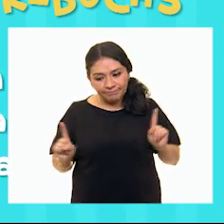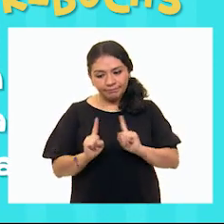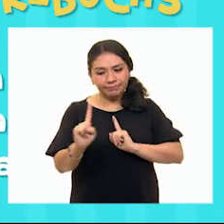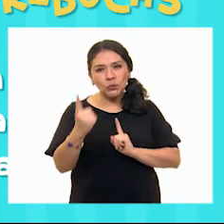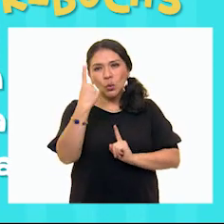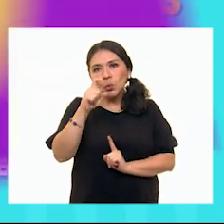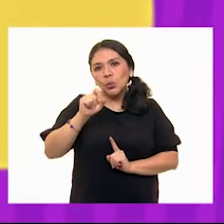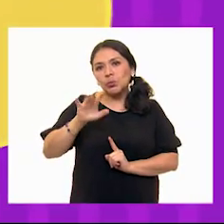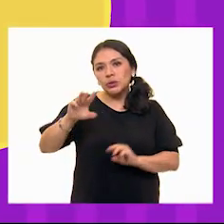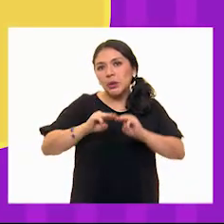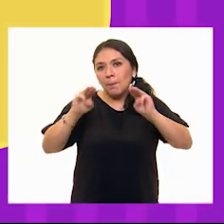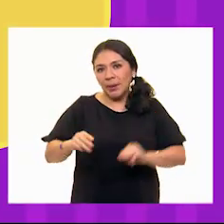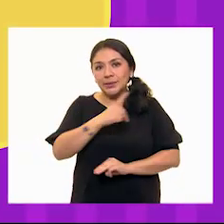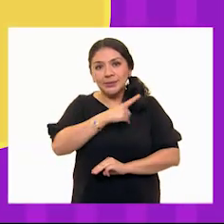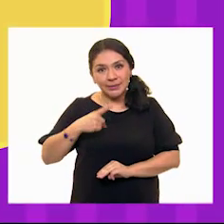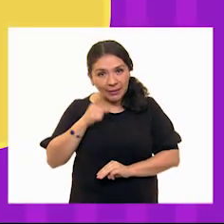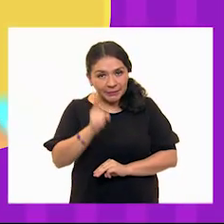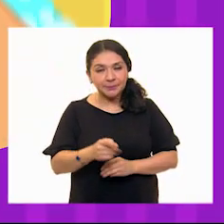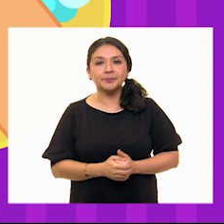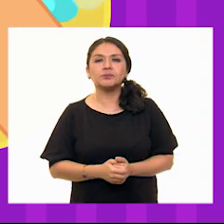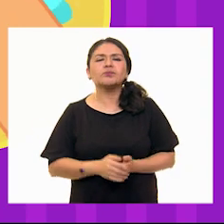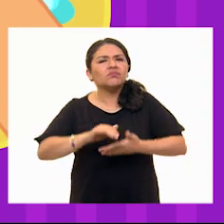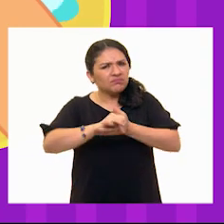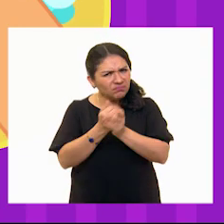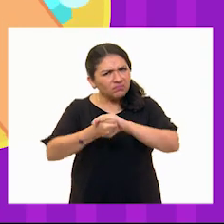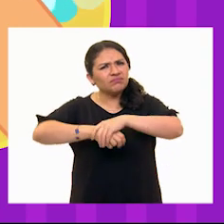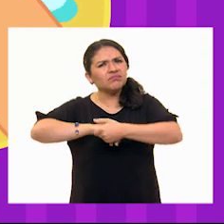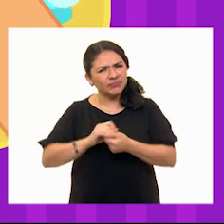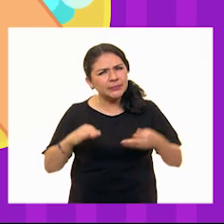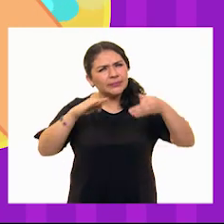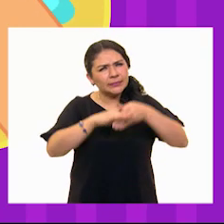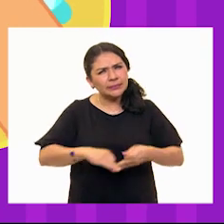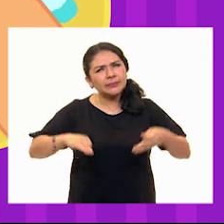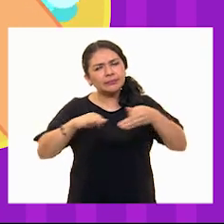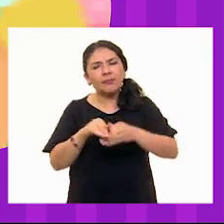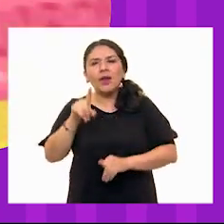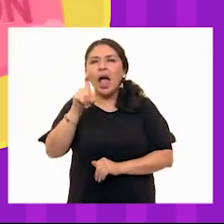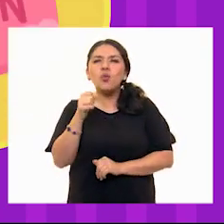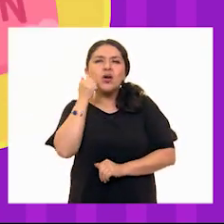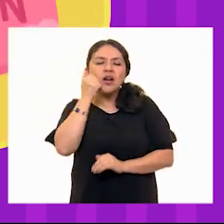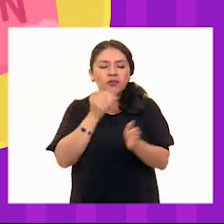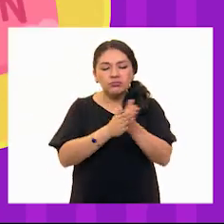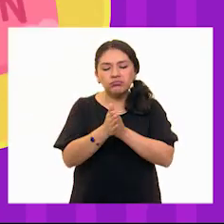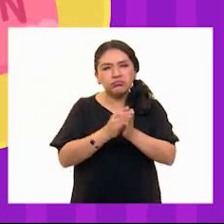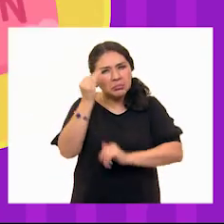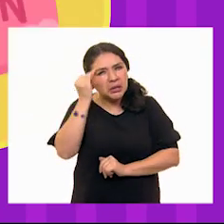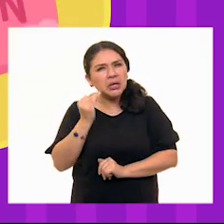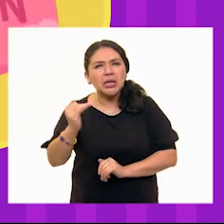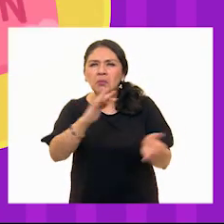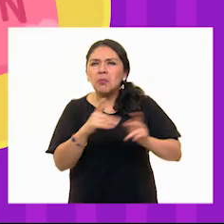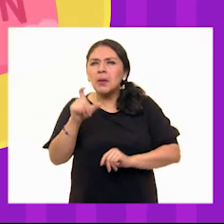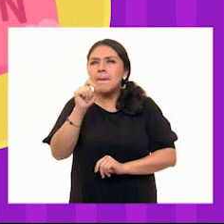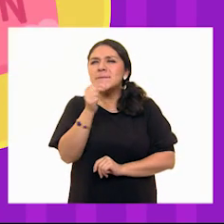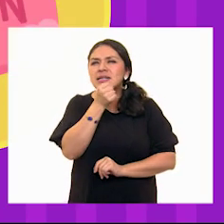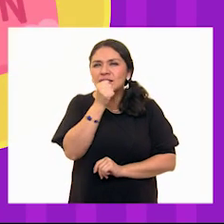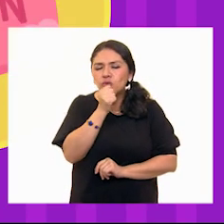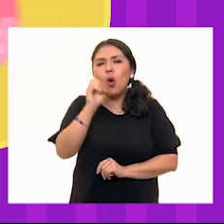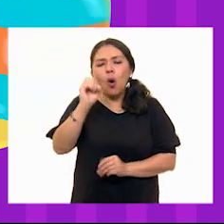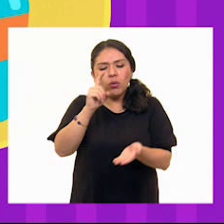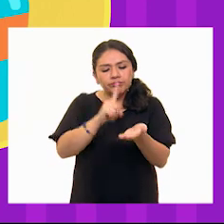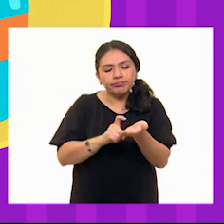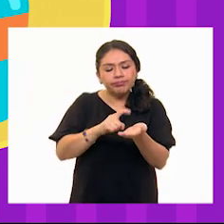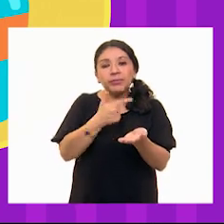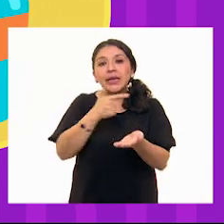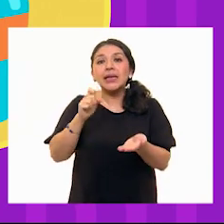metro y medio entre tú y los demás. Lávate las manos muy seguido con agua y jabón por lo menos durante 20 segundos o